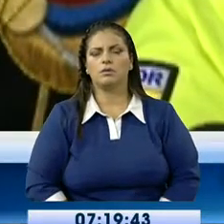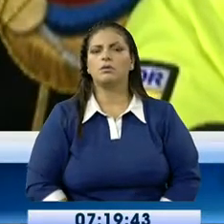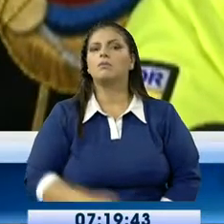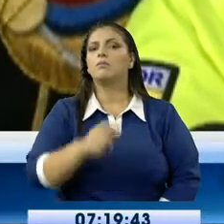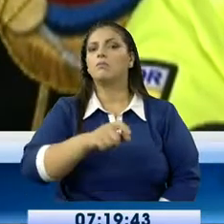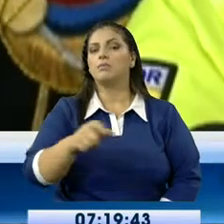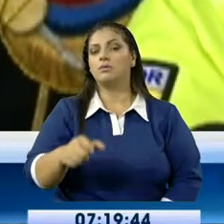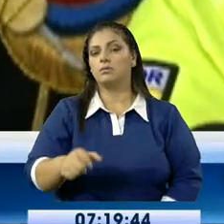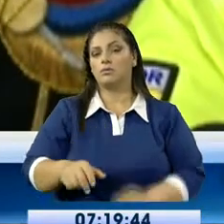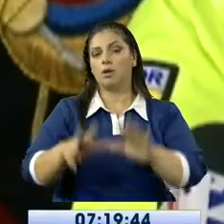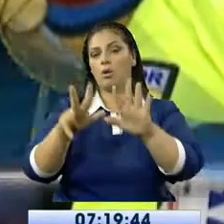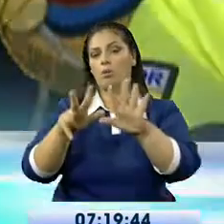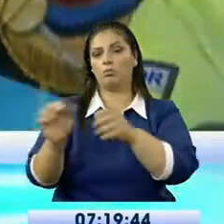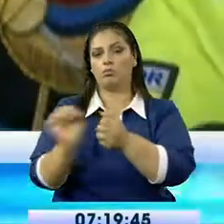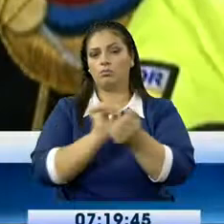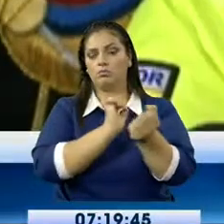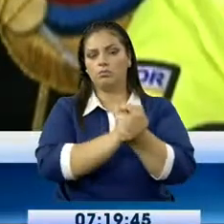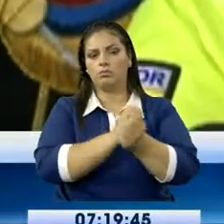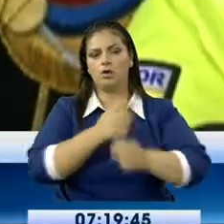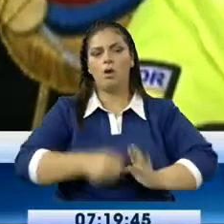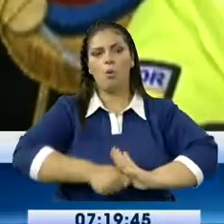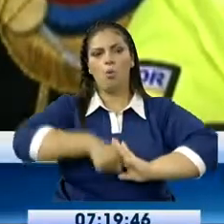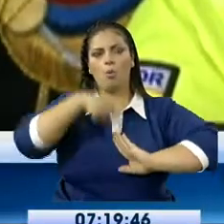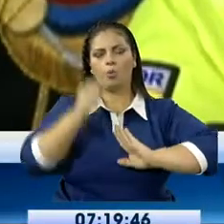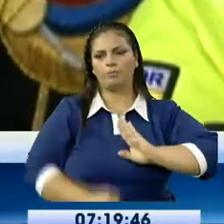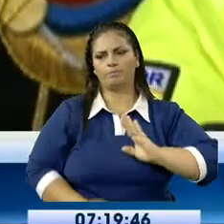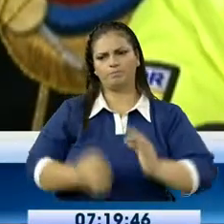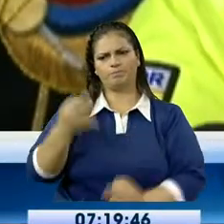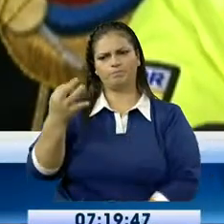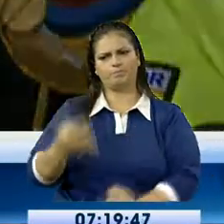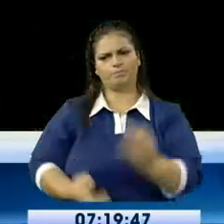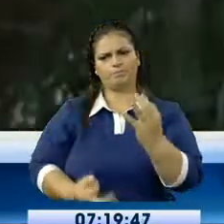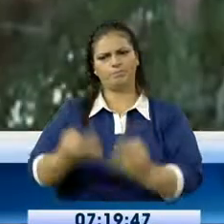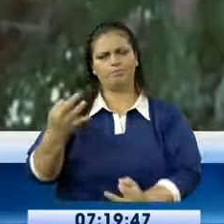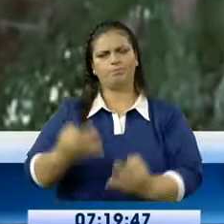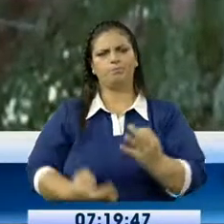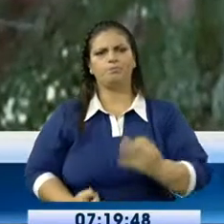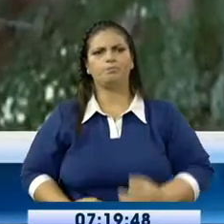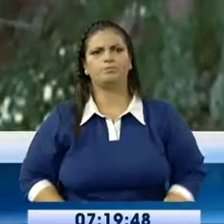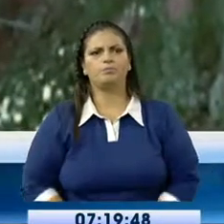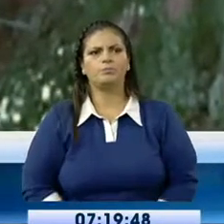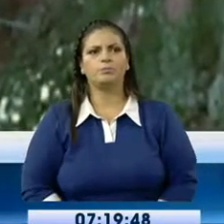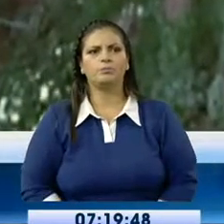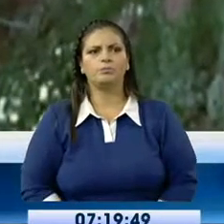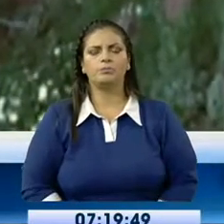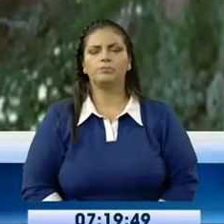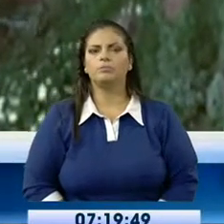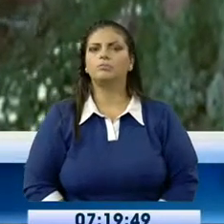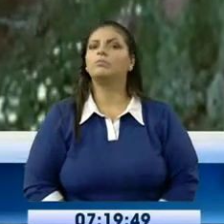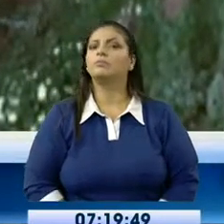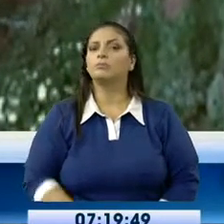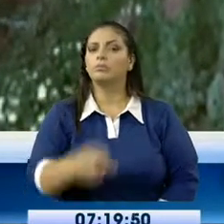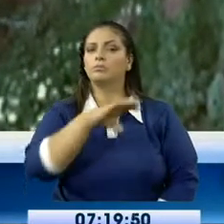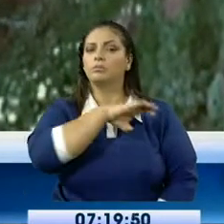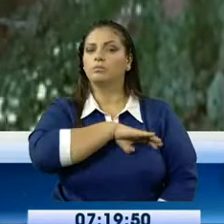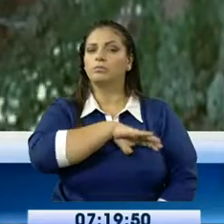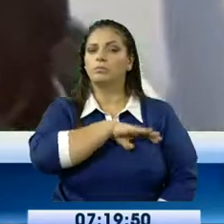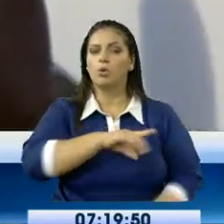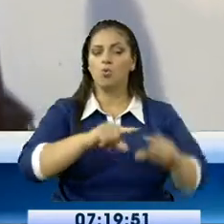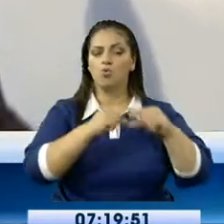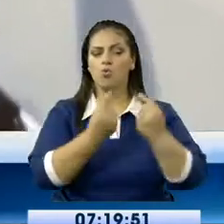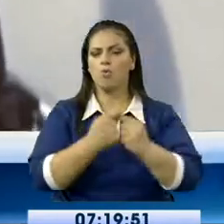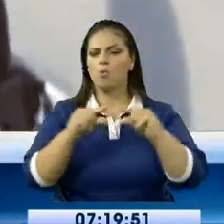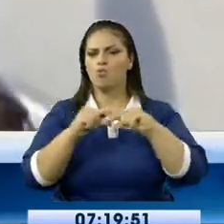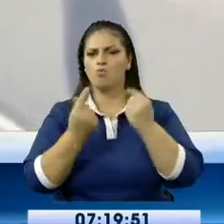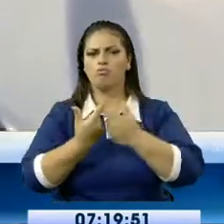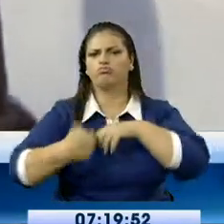de personas que van a ser procesadas como delincuencia organizada. En este operativo participaron varias dependencias de la Policía Nacional y se